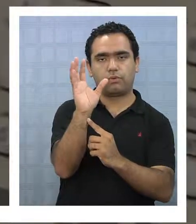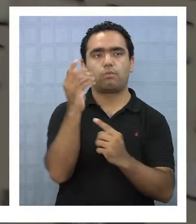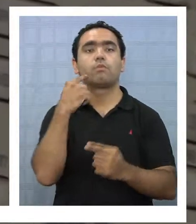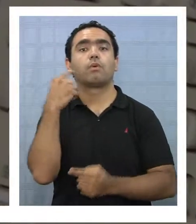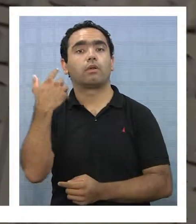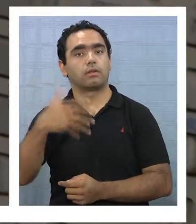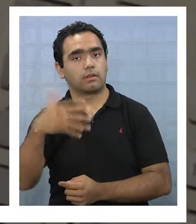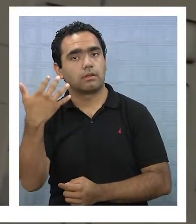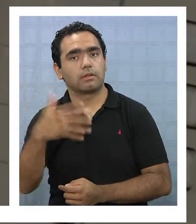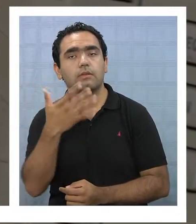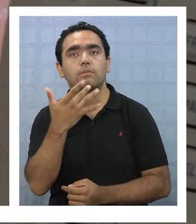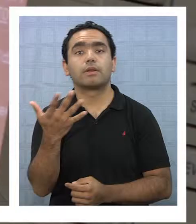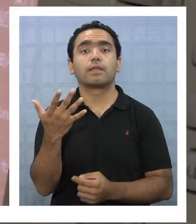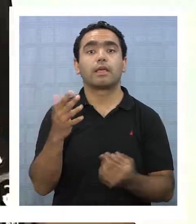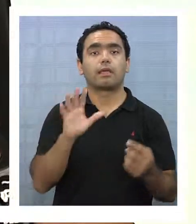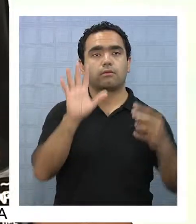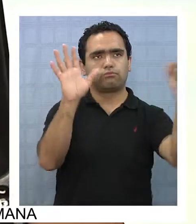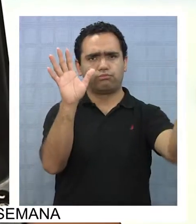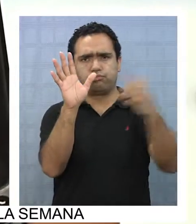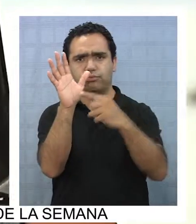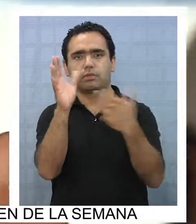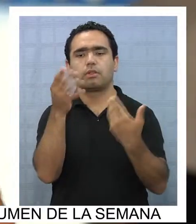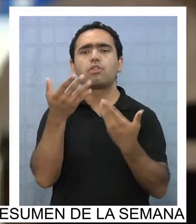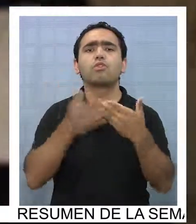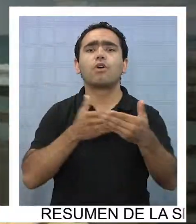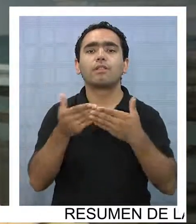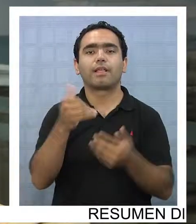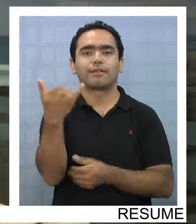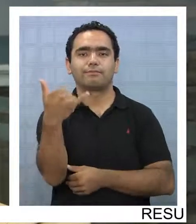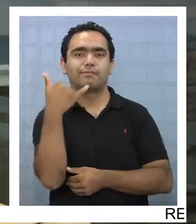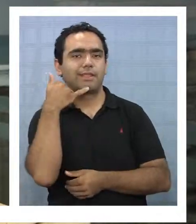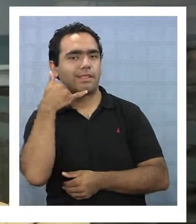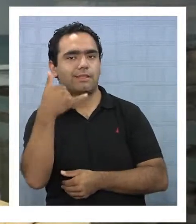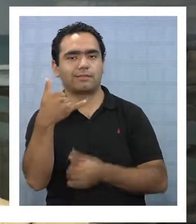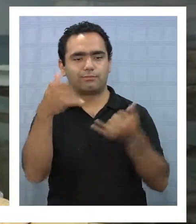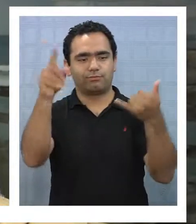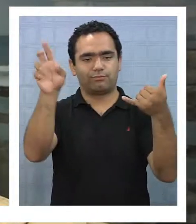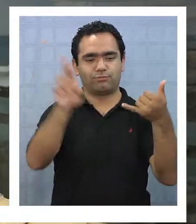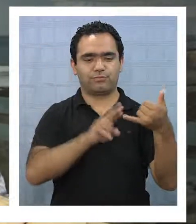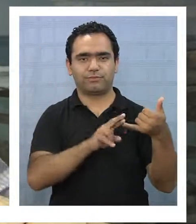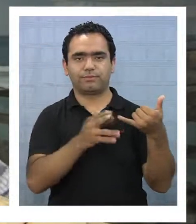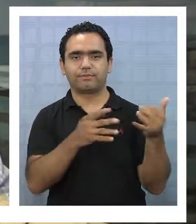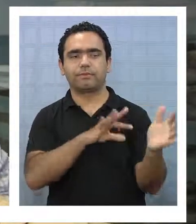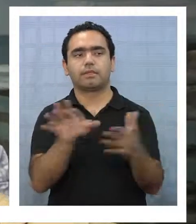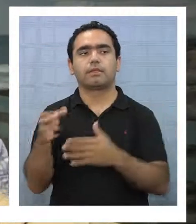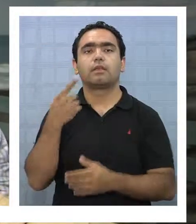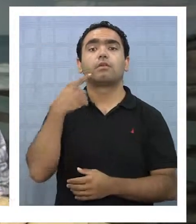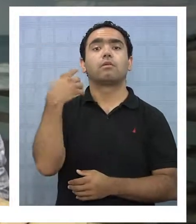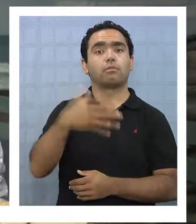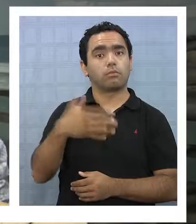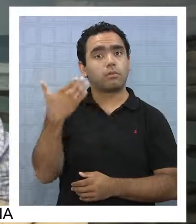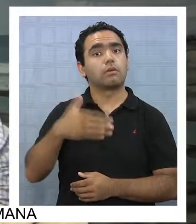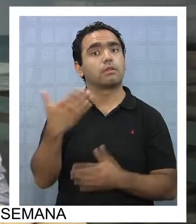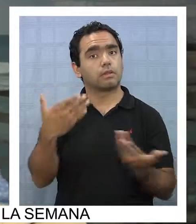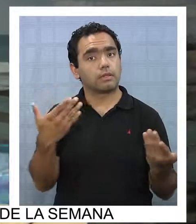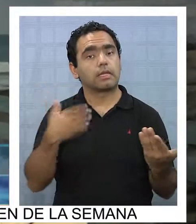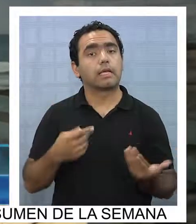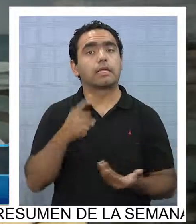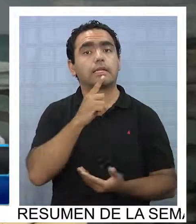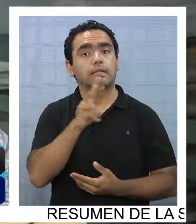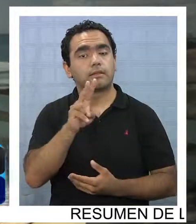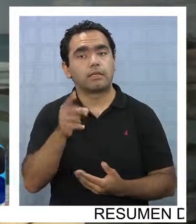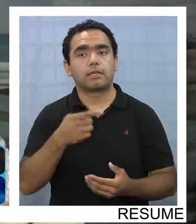diseñado para recepción en dispositivos móviles. La televisión regional siempre ha sido muy importante y quienes hemos trabajado